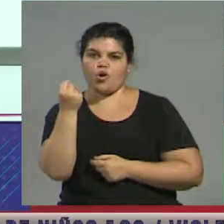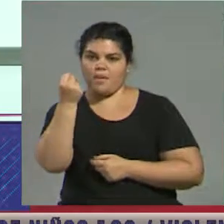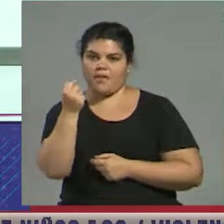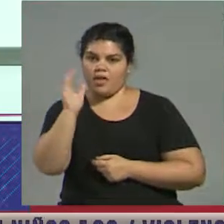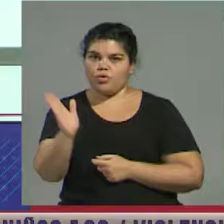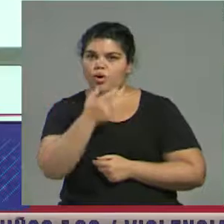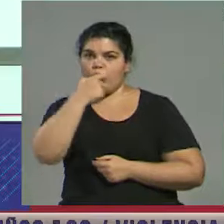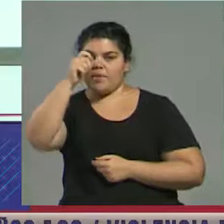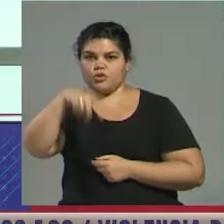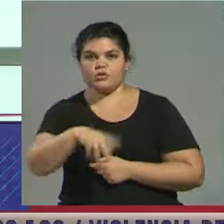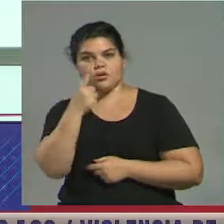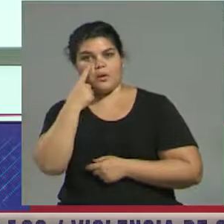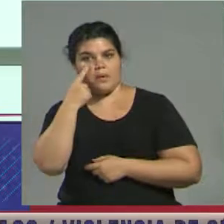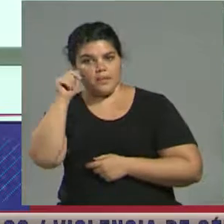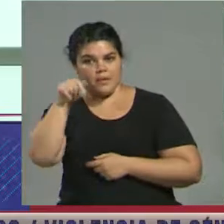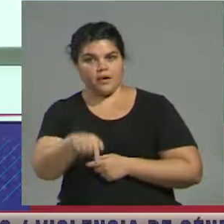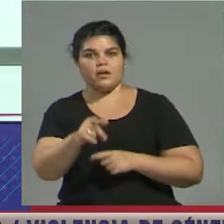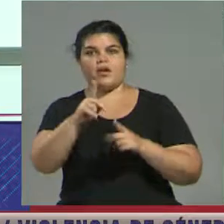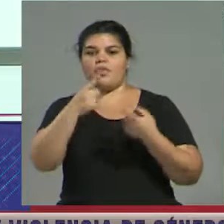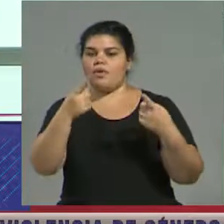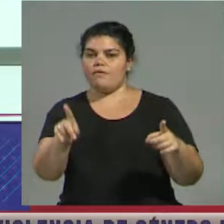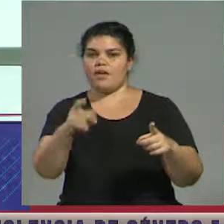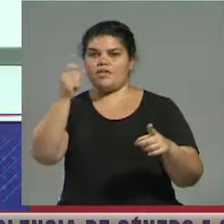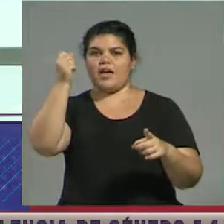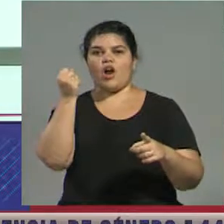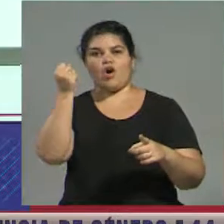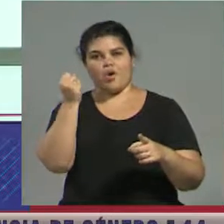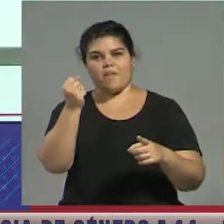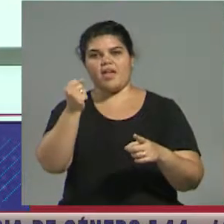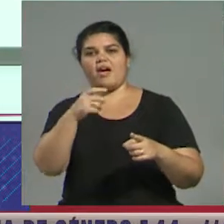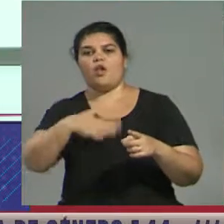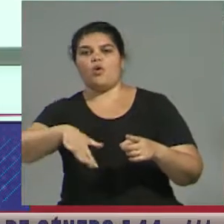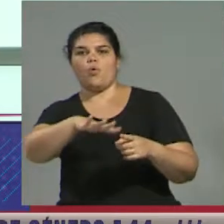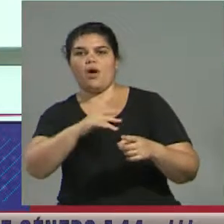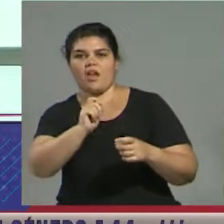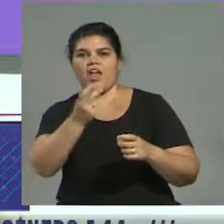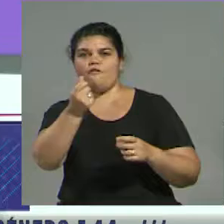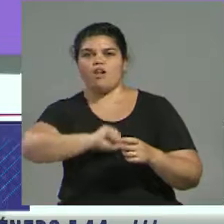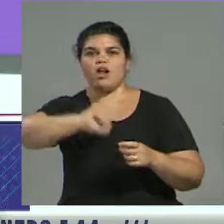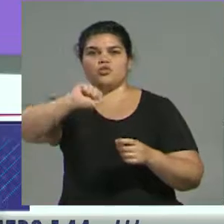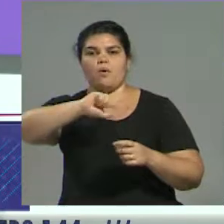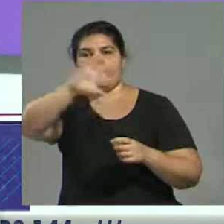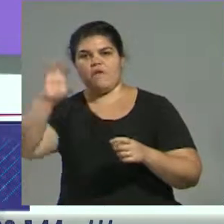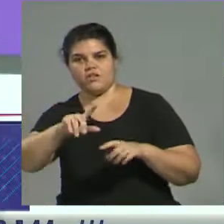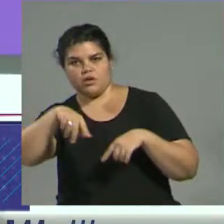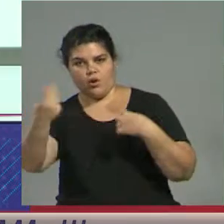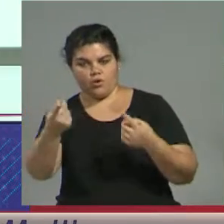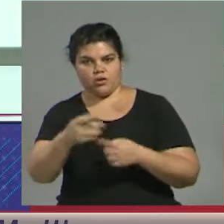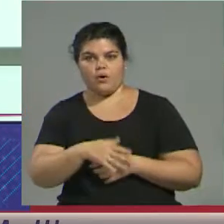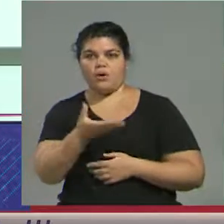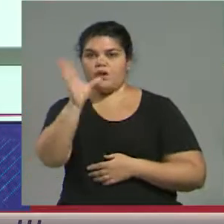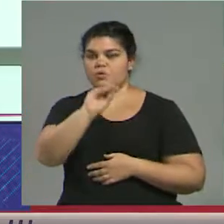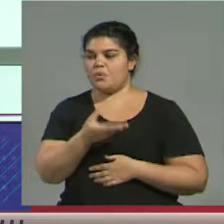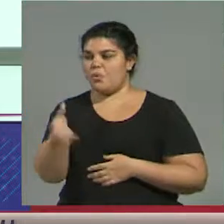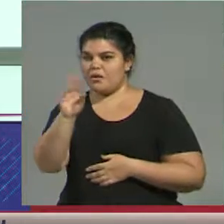diferencia con la realidad económica y la inflación de otras provincias. ¿Qué tal? Buenas noches, José. Buenas noches. ¿Cómo le va?